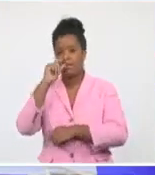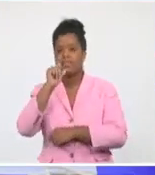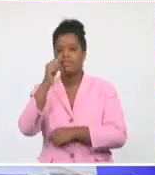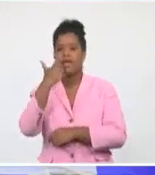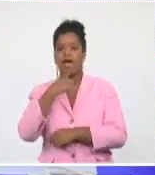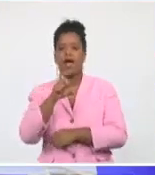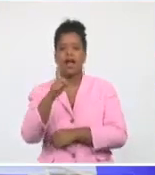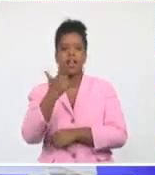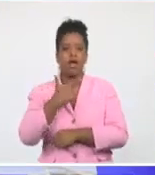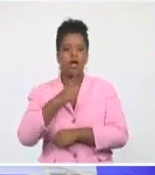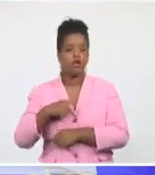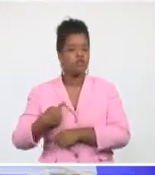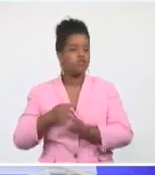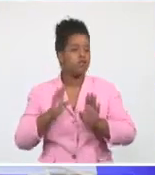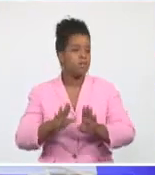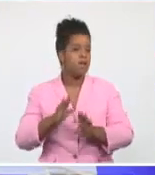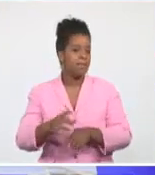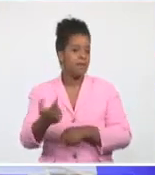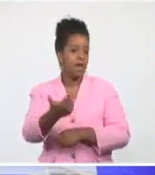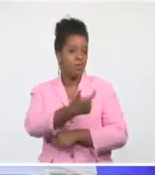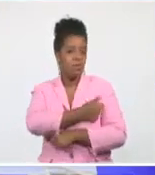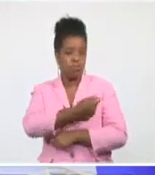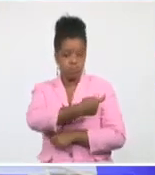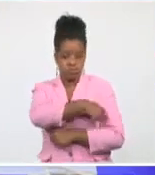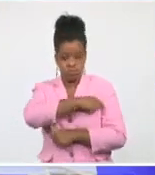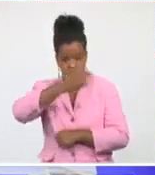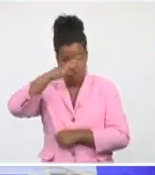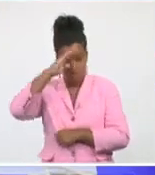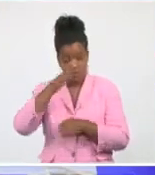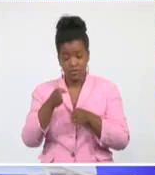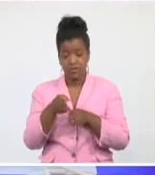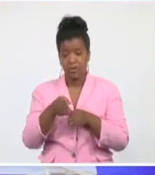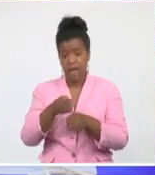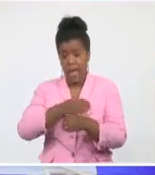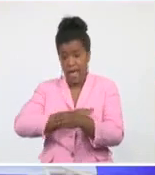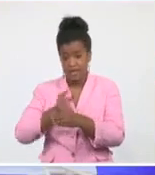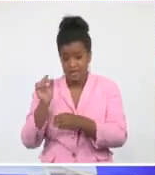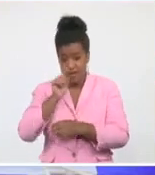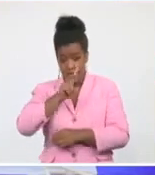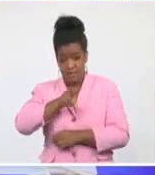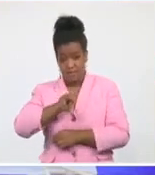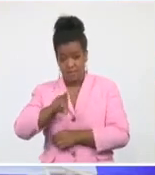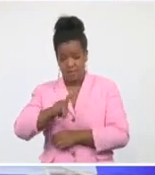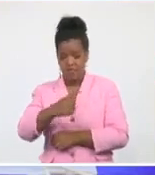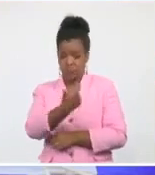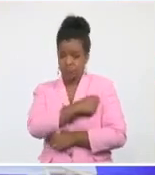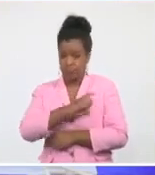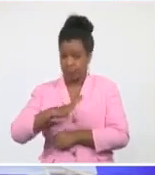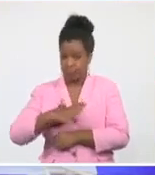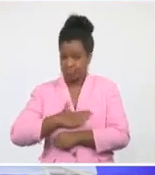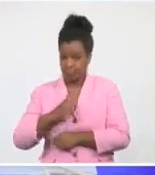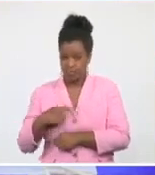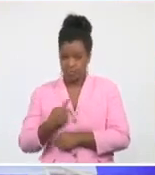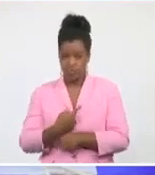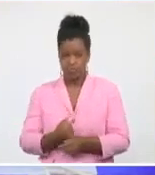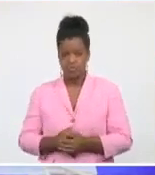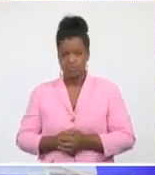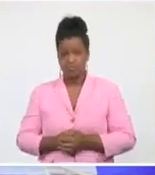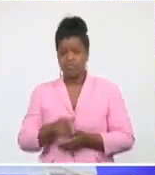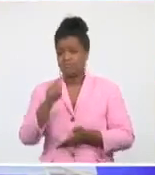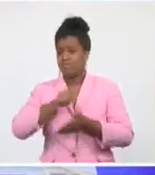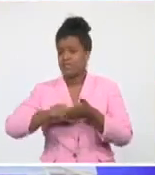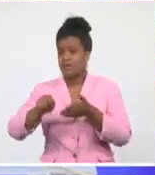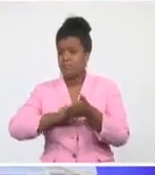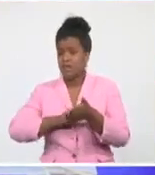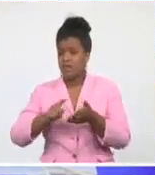cubana antes que finalice el 2021 con vacunas propias. Nuestro Plan Nacional de Desarrollo Económico